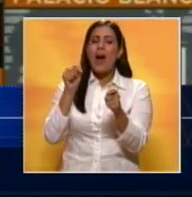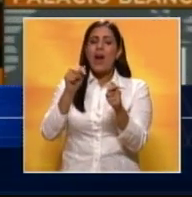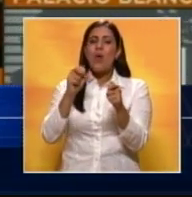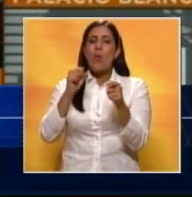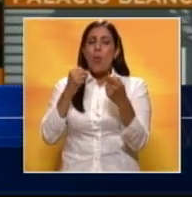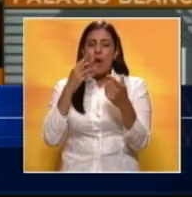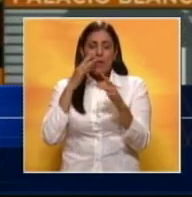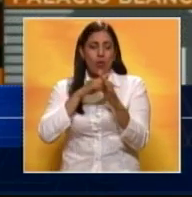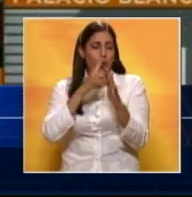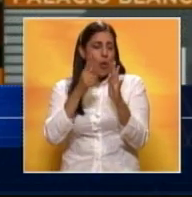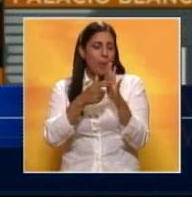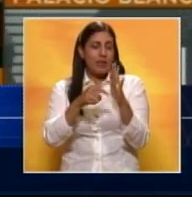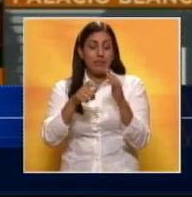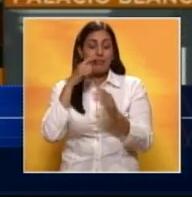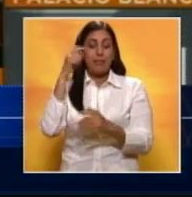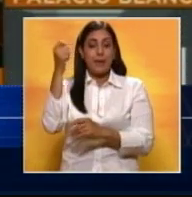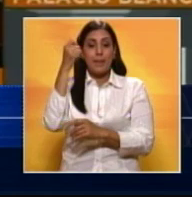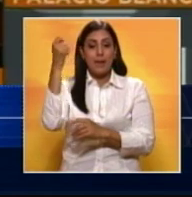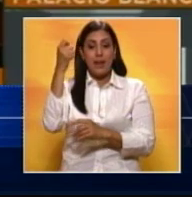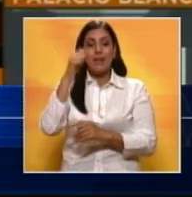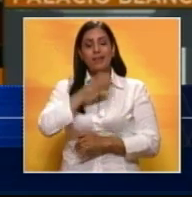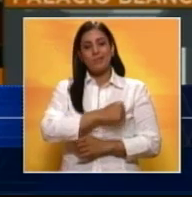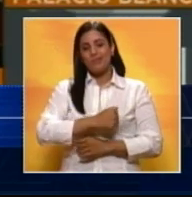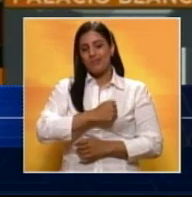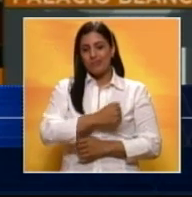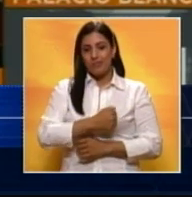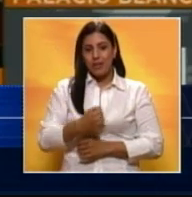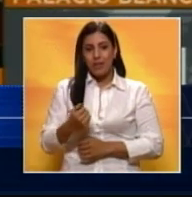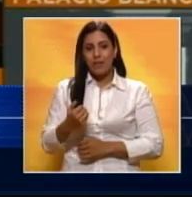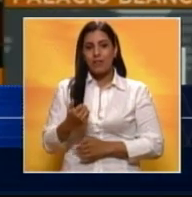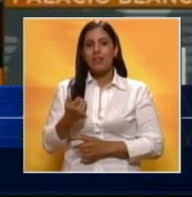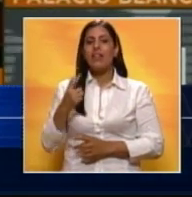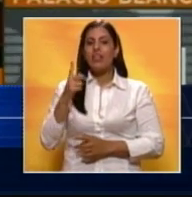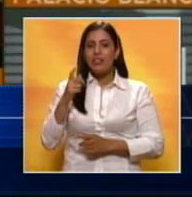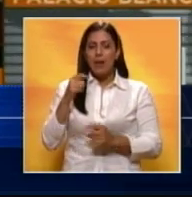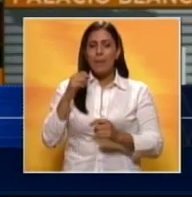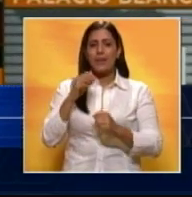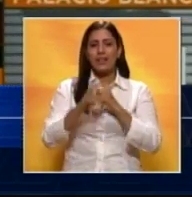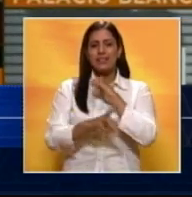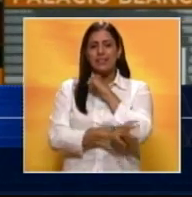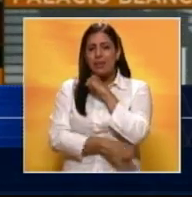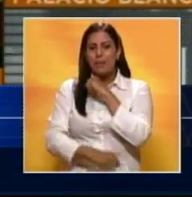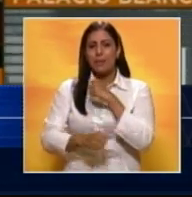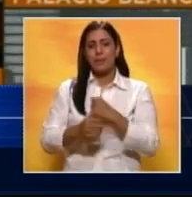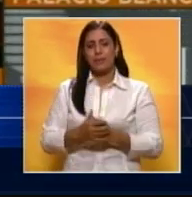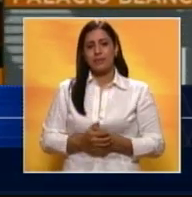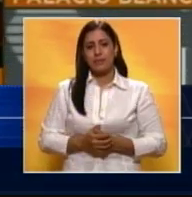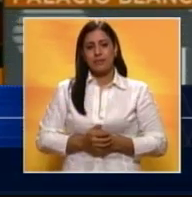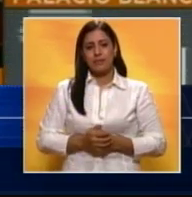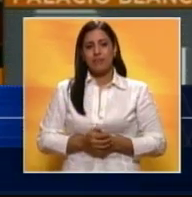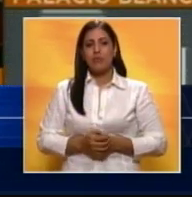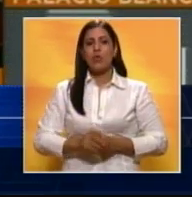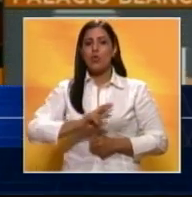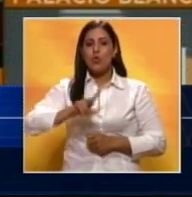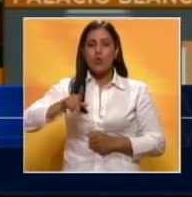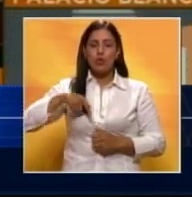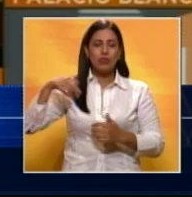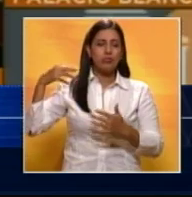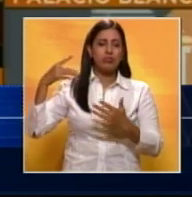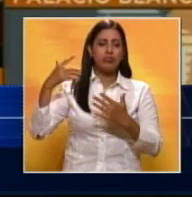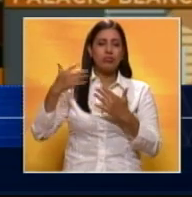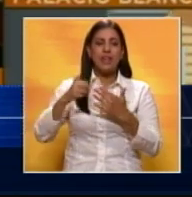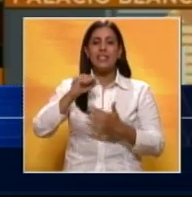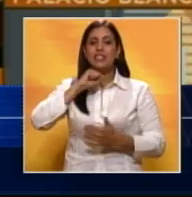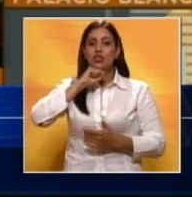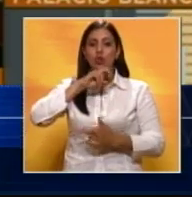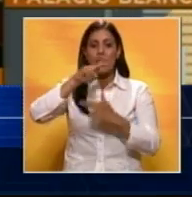carácter inédito y lamentablemente impúdico en nuestra larga